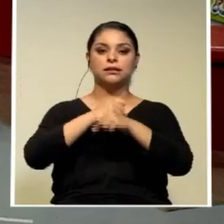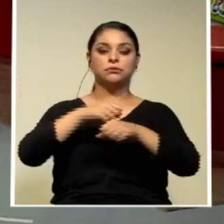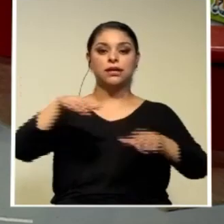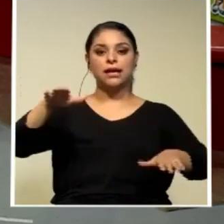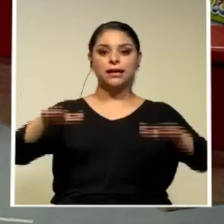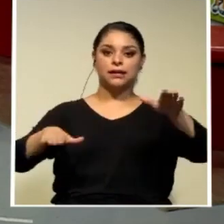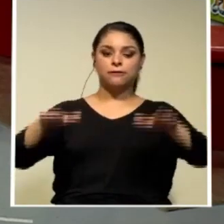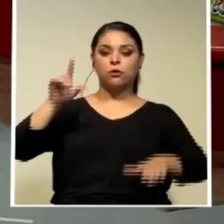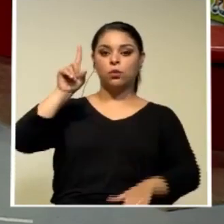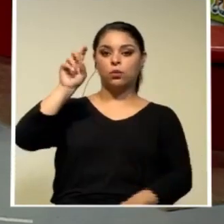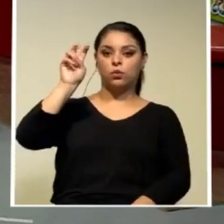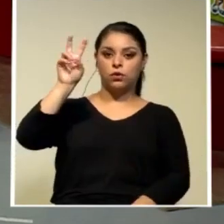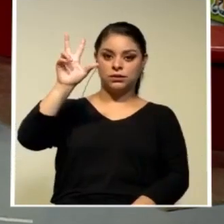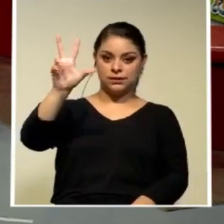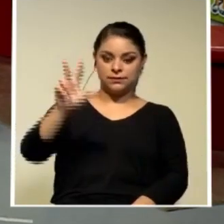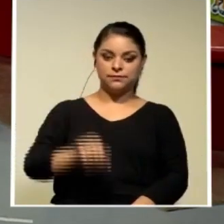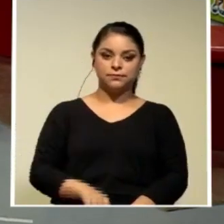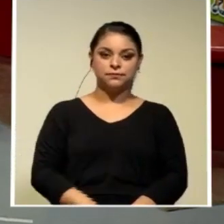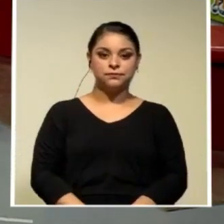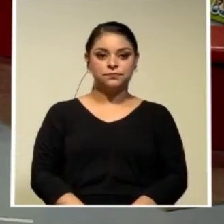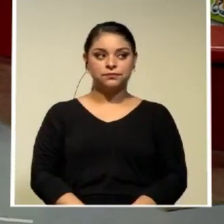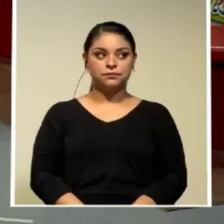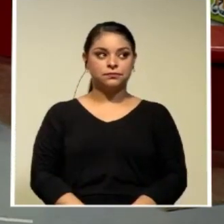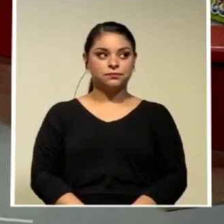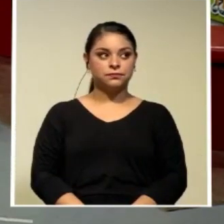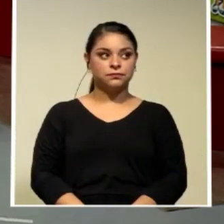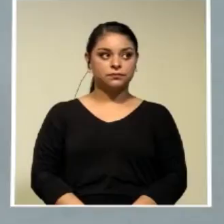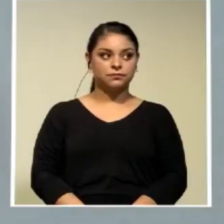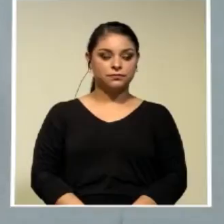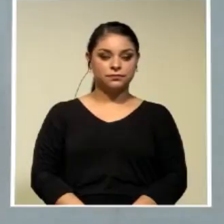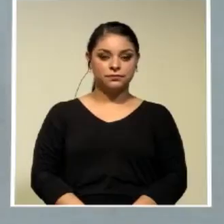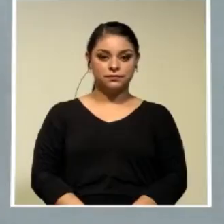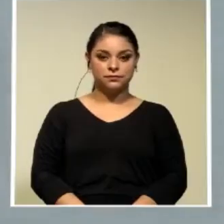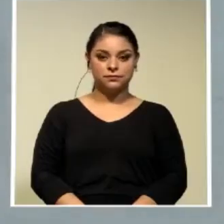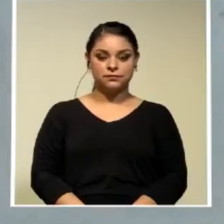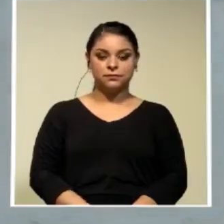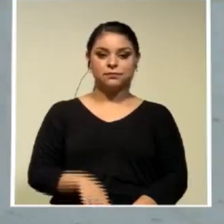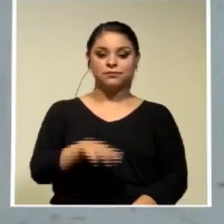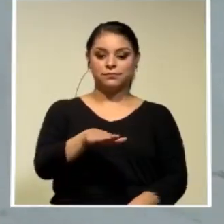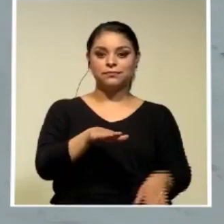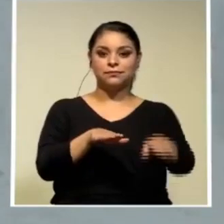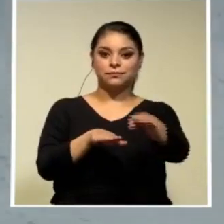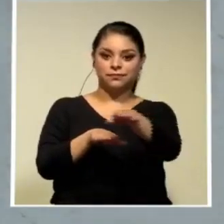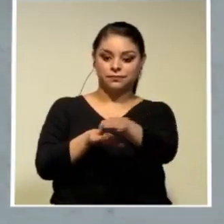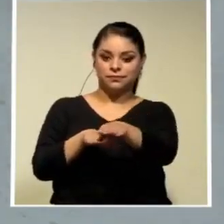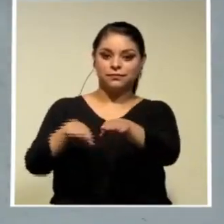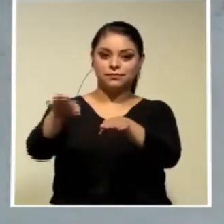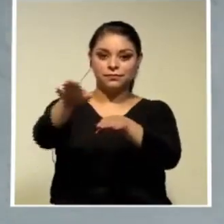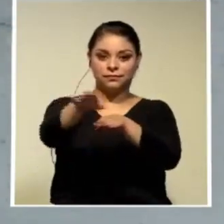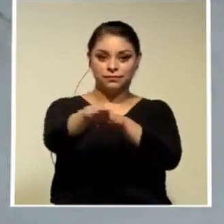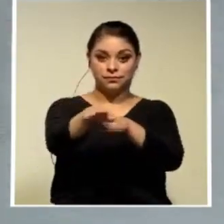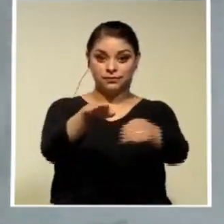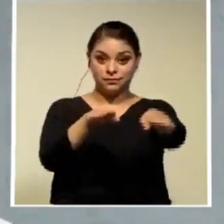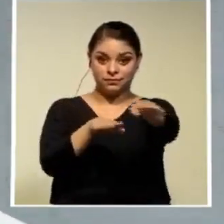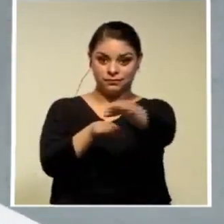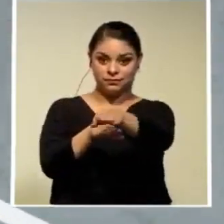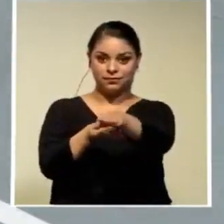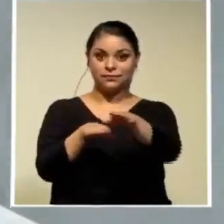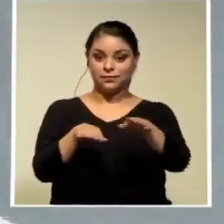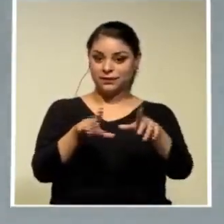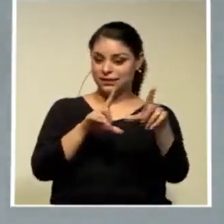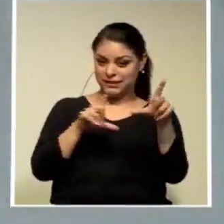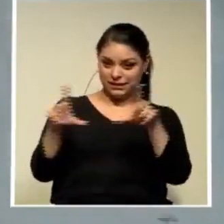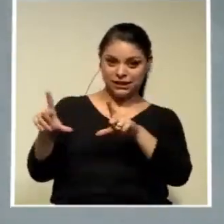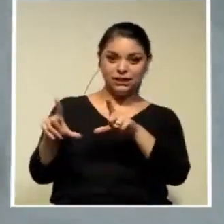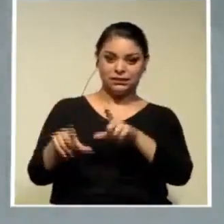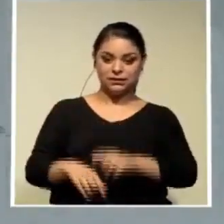3, 2, 1. Entonces, vamos haciendo equilibrio. Niña Gwen, la sigo. Esté lista.